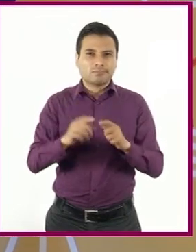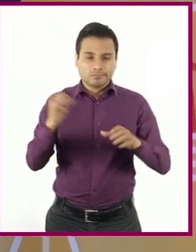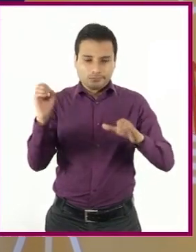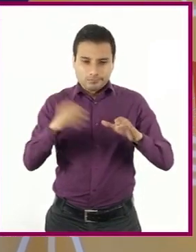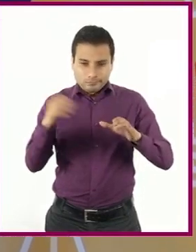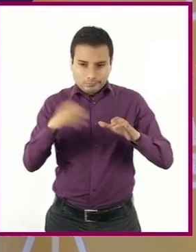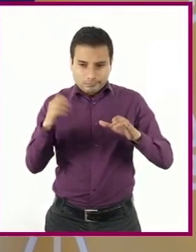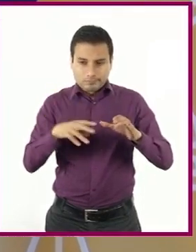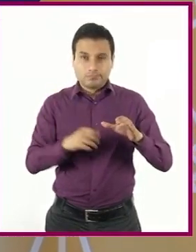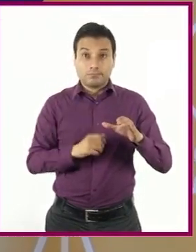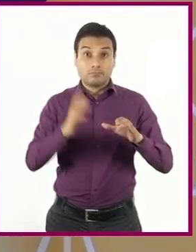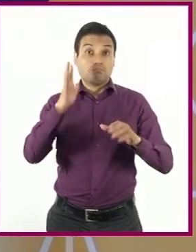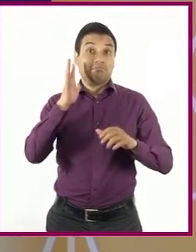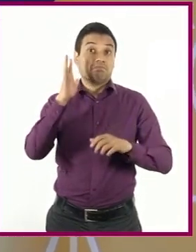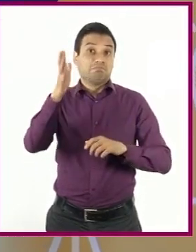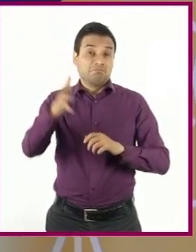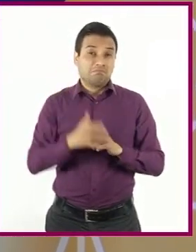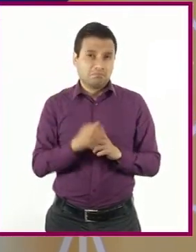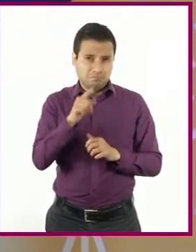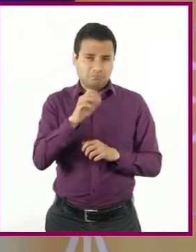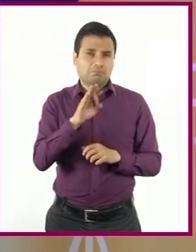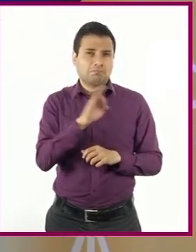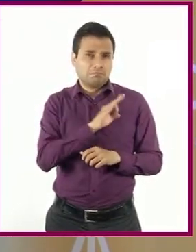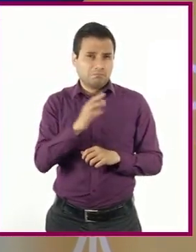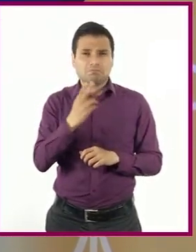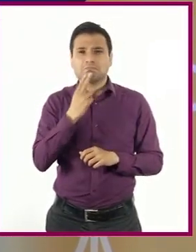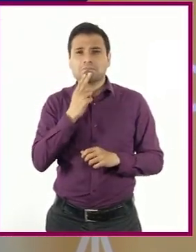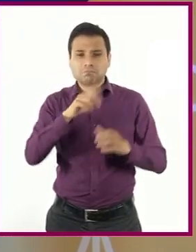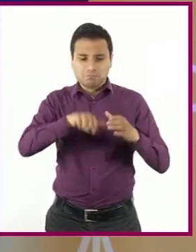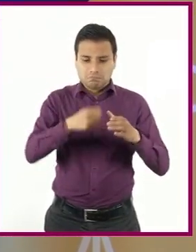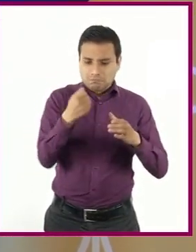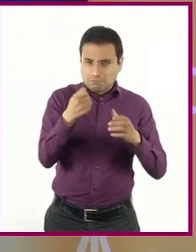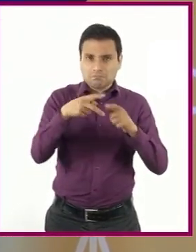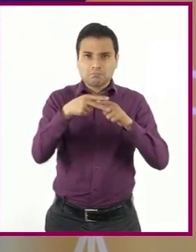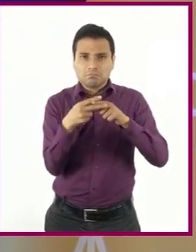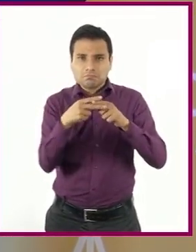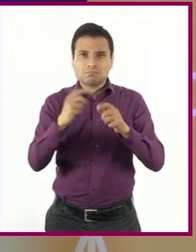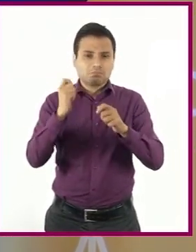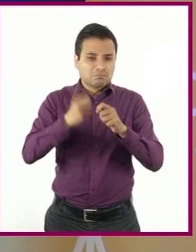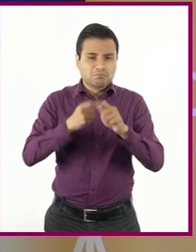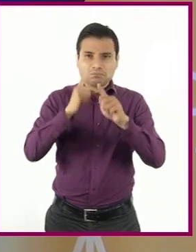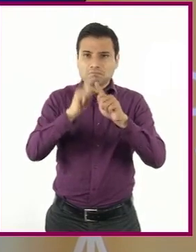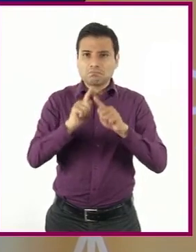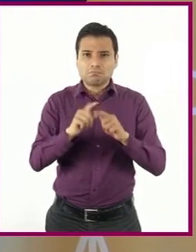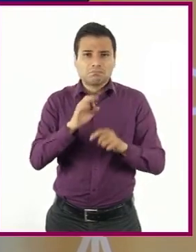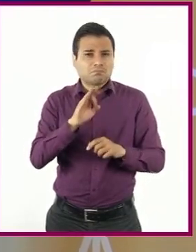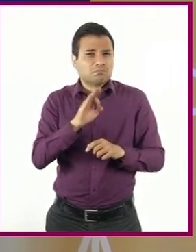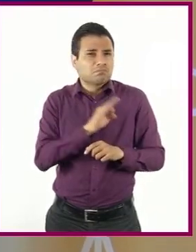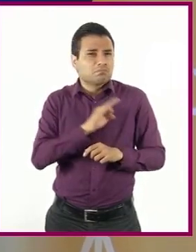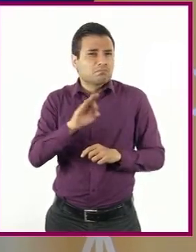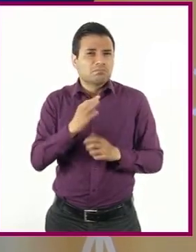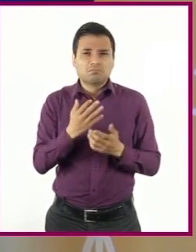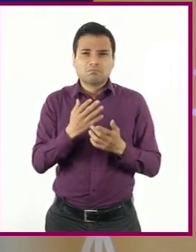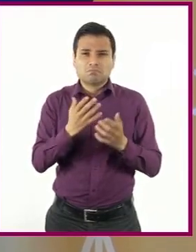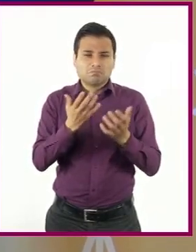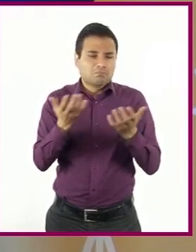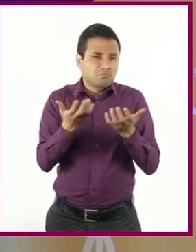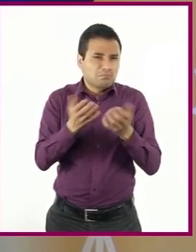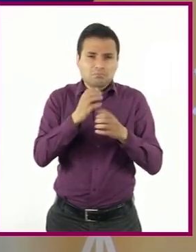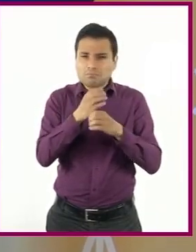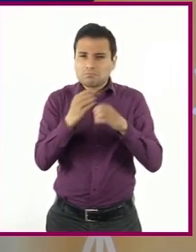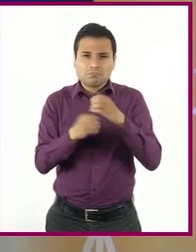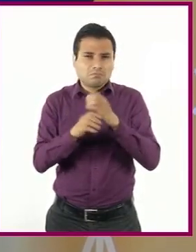futuro inmediato o lejano puedan sacar cualquiera de ellas que les facilite la resolución de situaciones